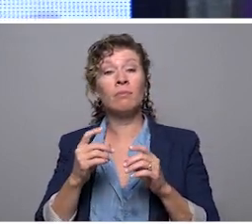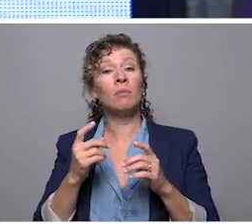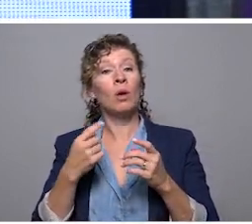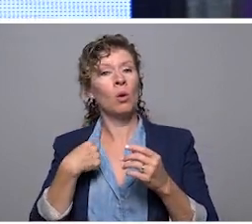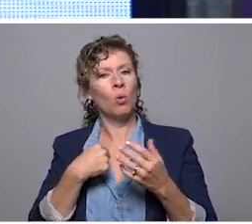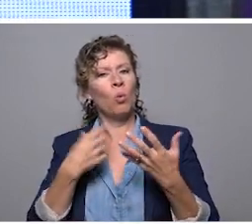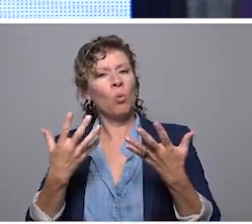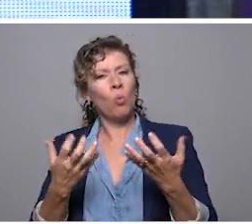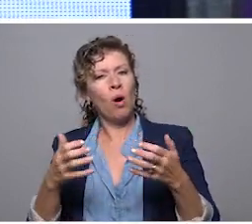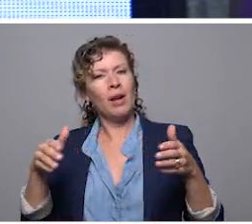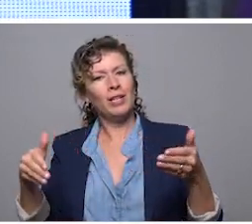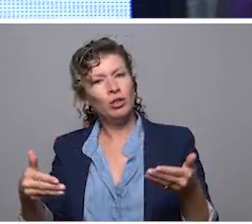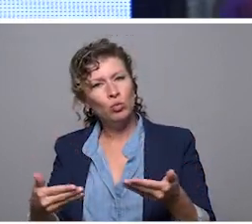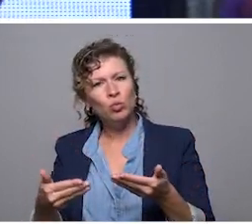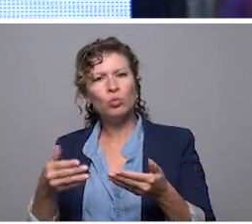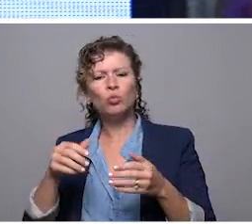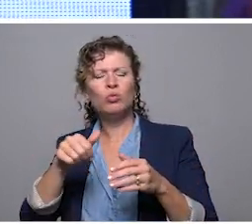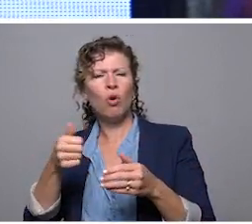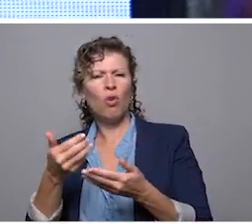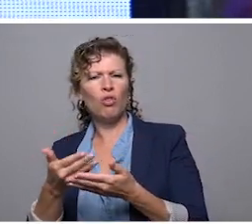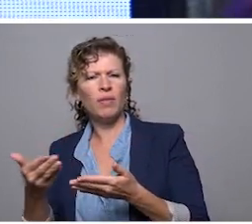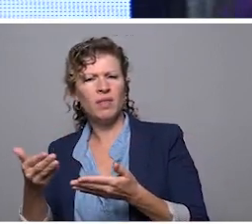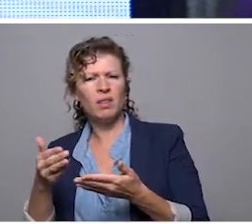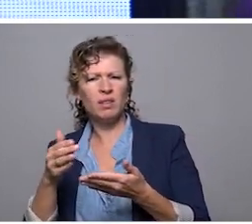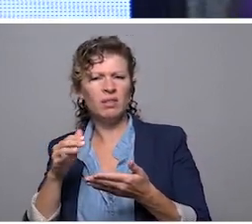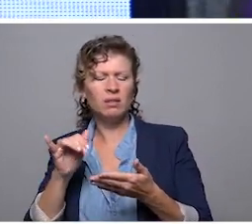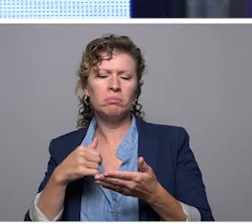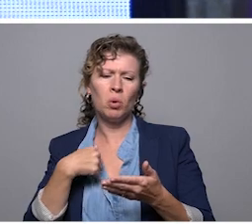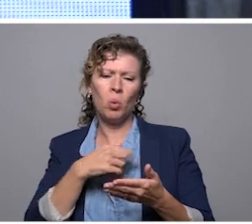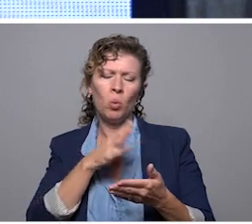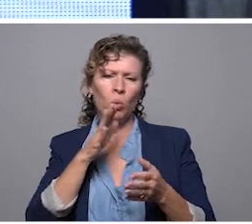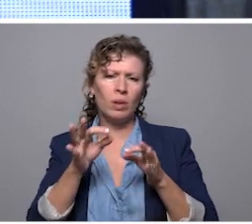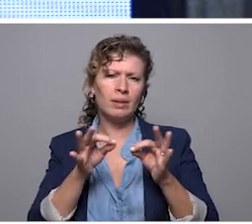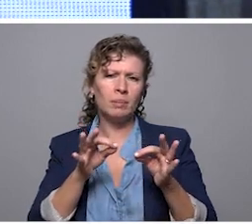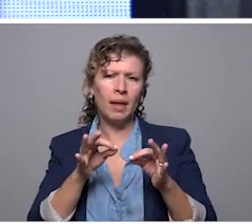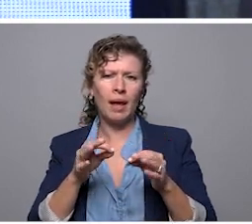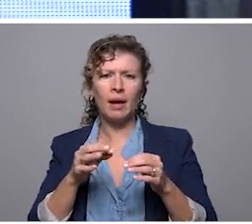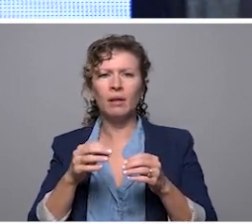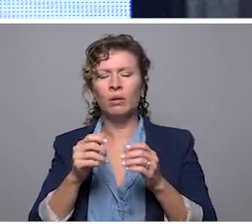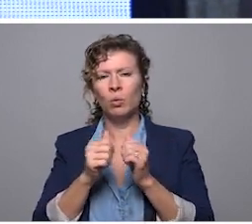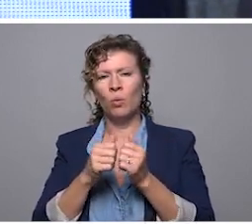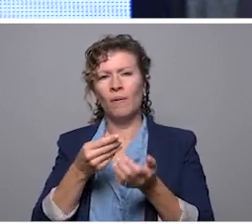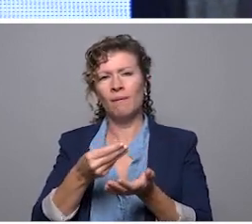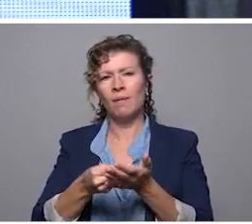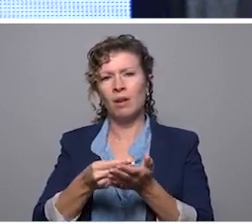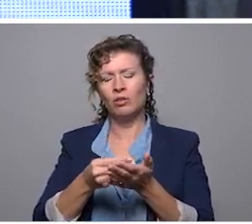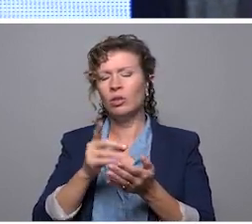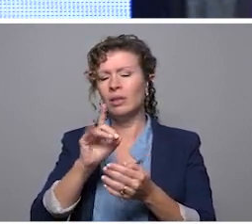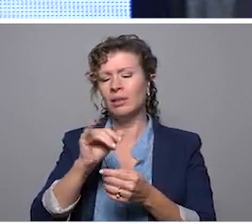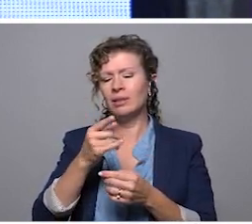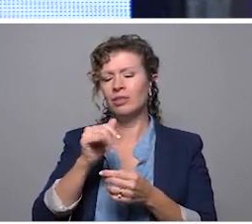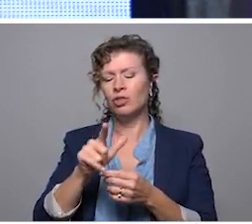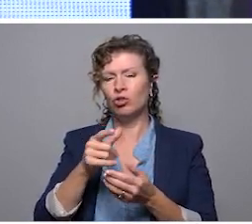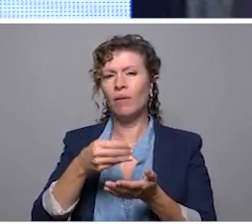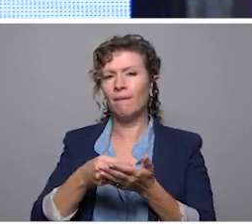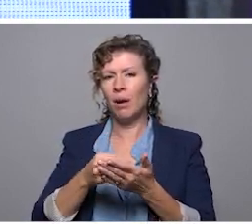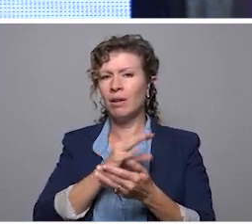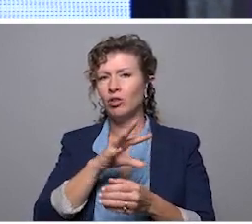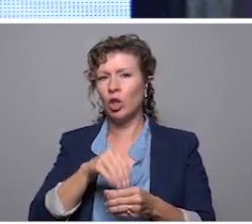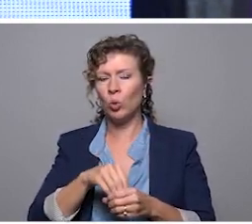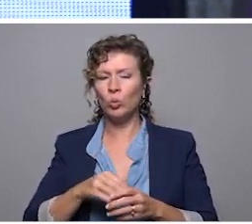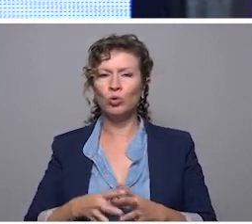otras cosas que más adelante le vamos a contar con la inclusión financiera digital verdad Pero por ahí más o menos